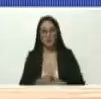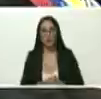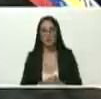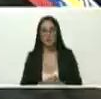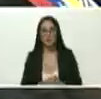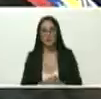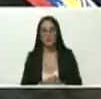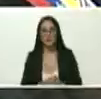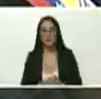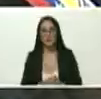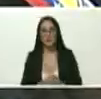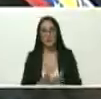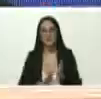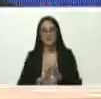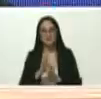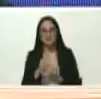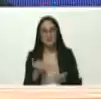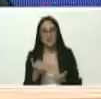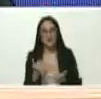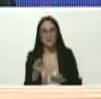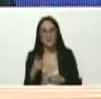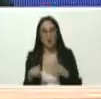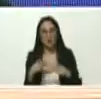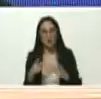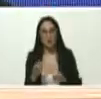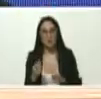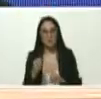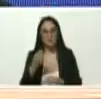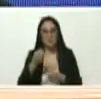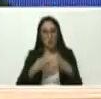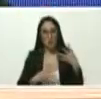para ampliar y elevar la producción de productos refinados